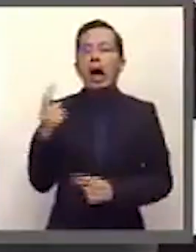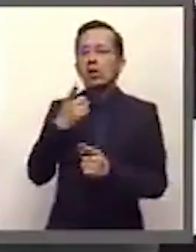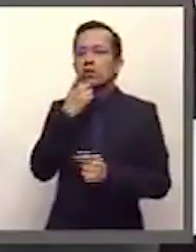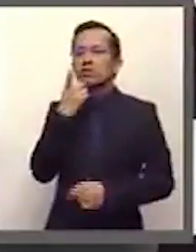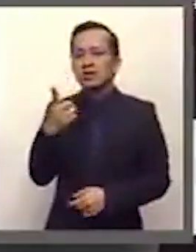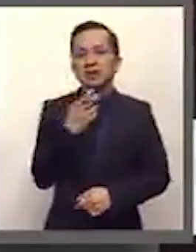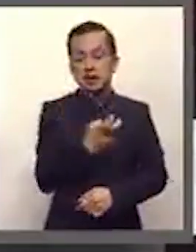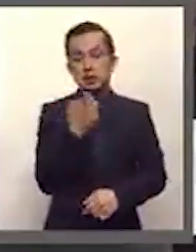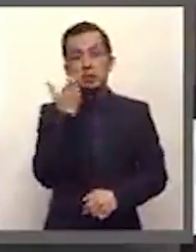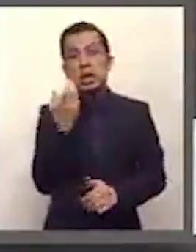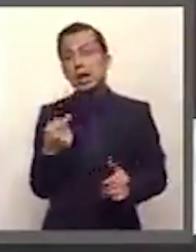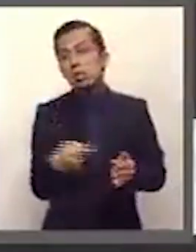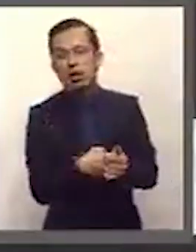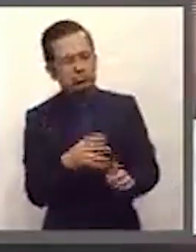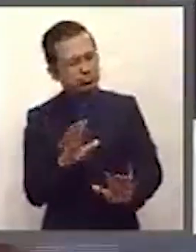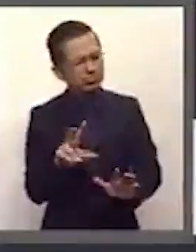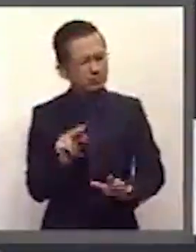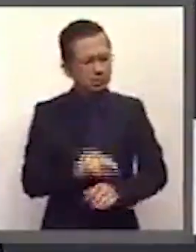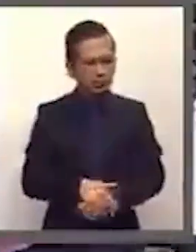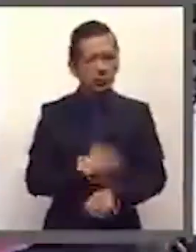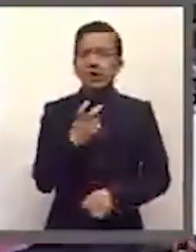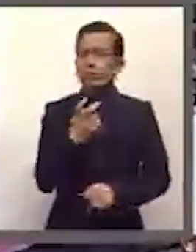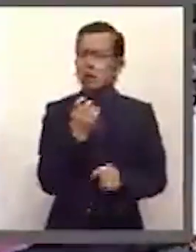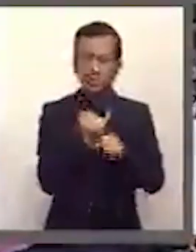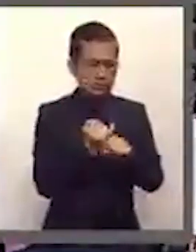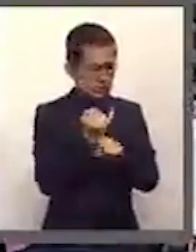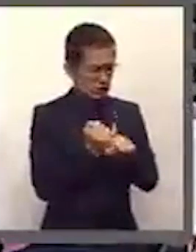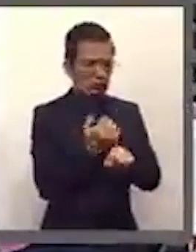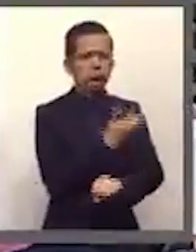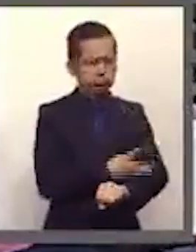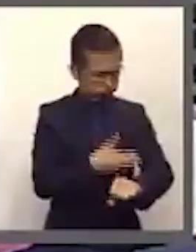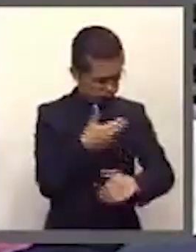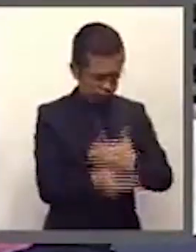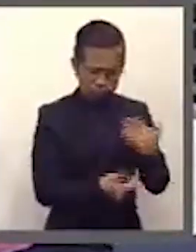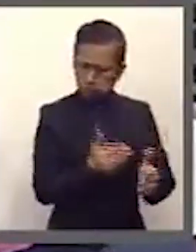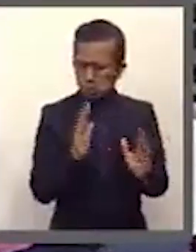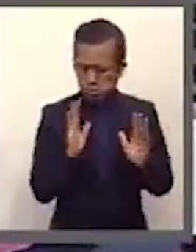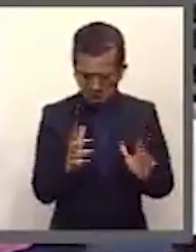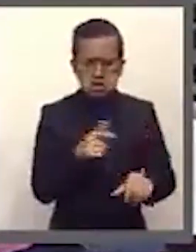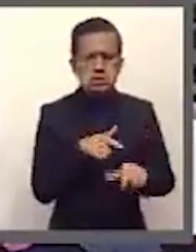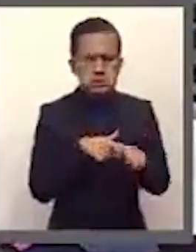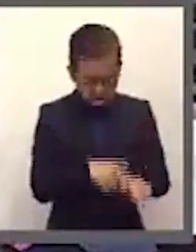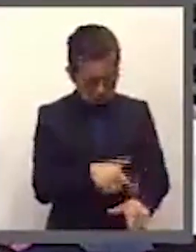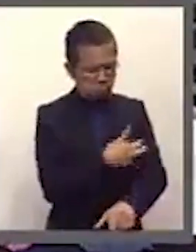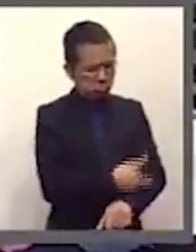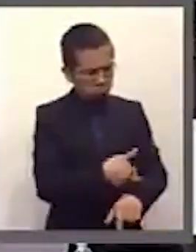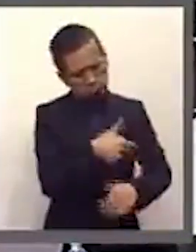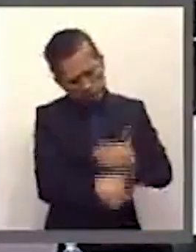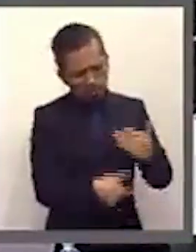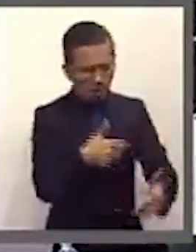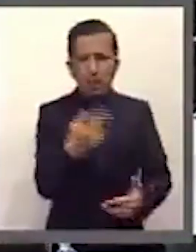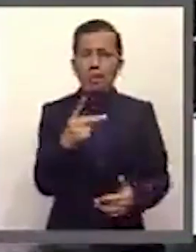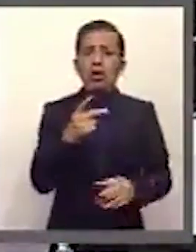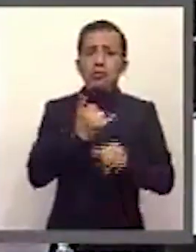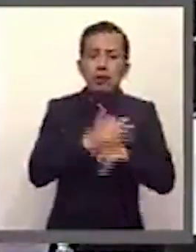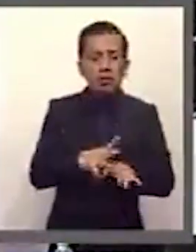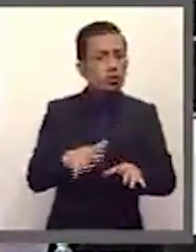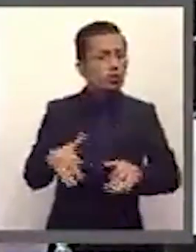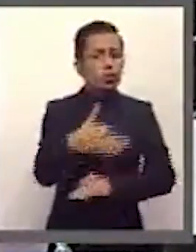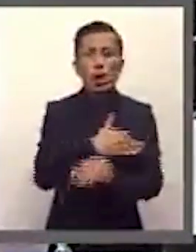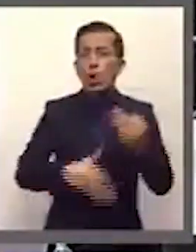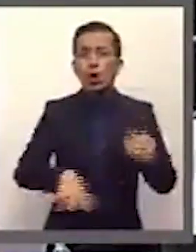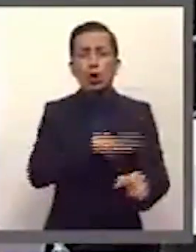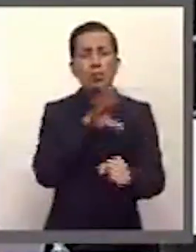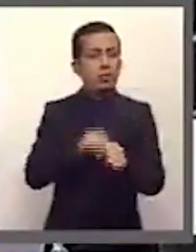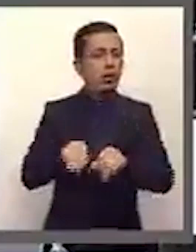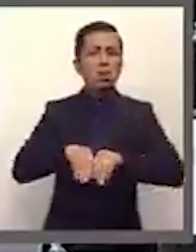investigación está en proceso, se transparenta toda la información. A mí me parece que los compañeros de Acción Nacional